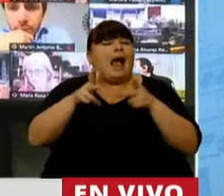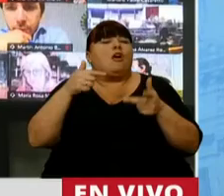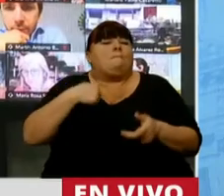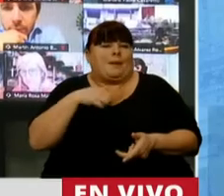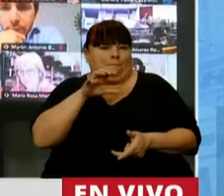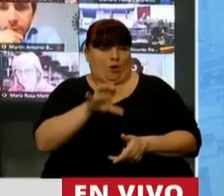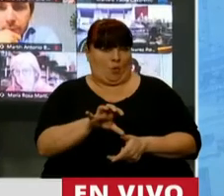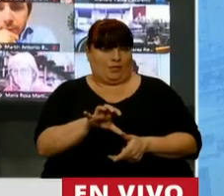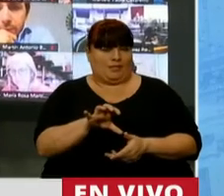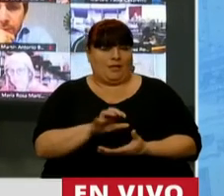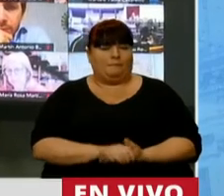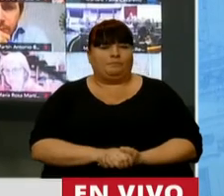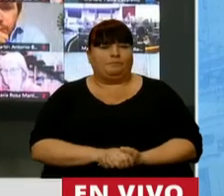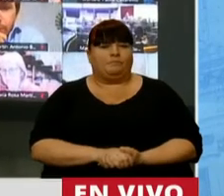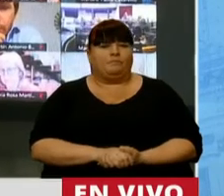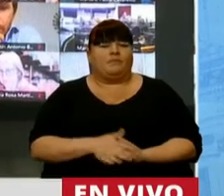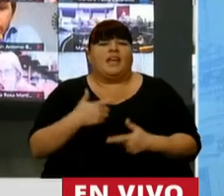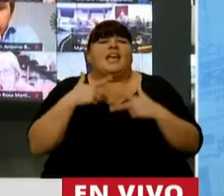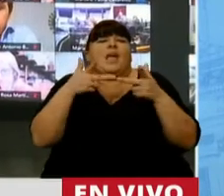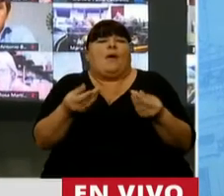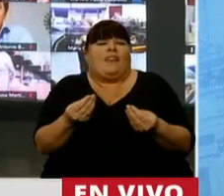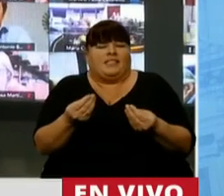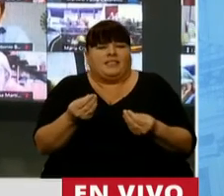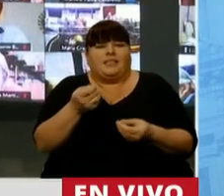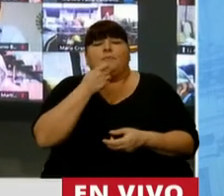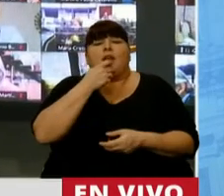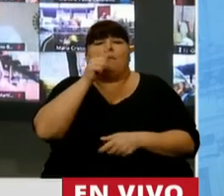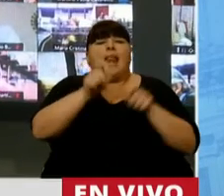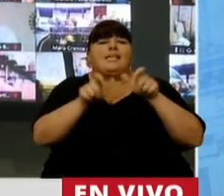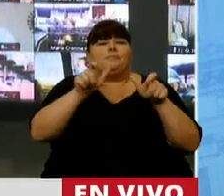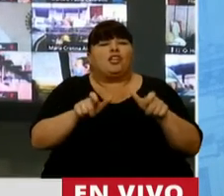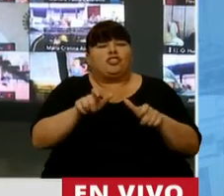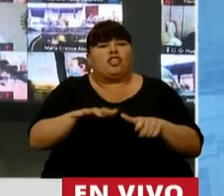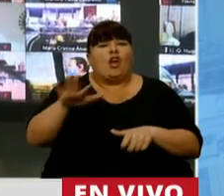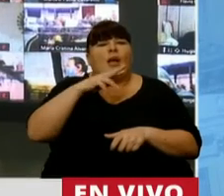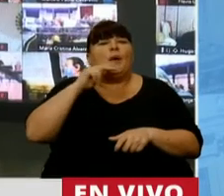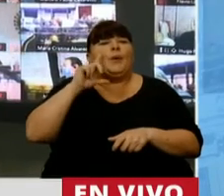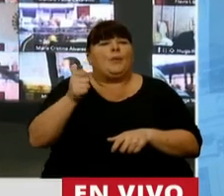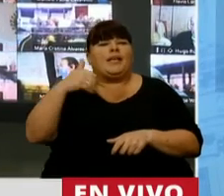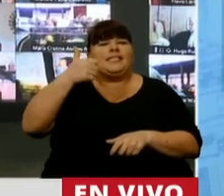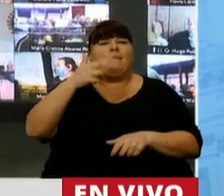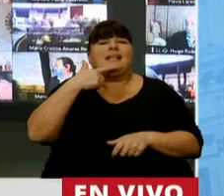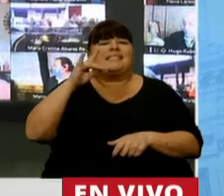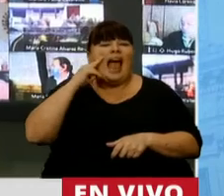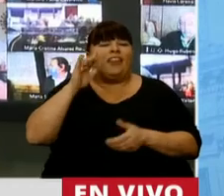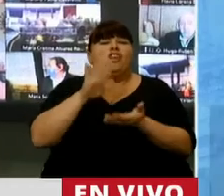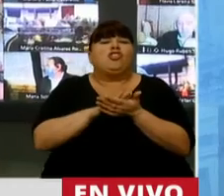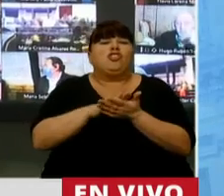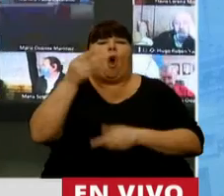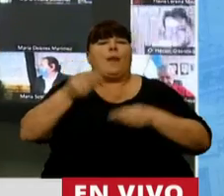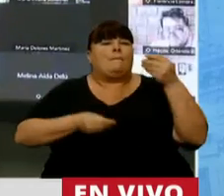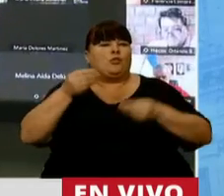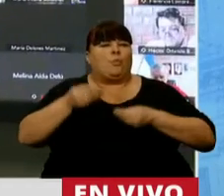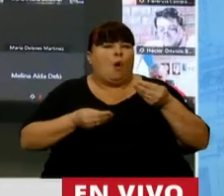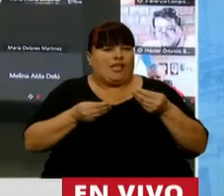hablar de mi provincia. ¿Qué le puedo decir yo a los vecinos de Villa Mascardi en relación al